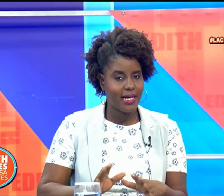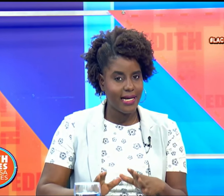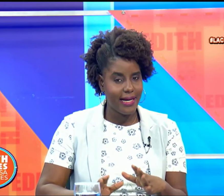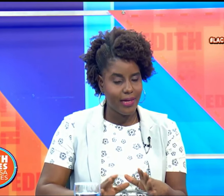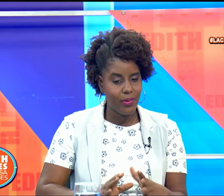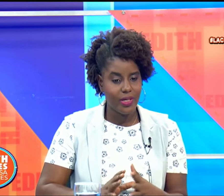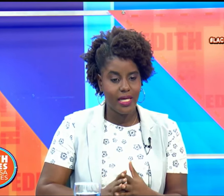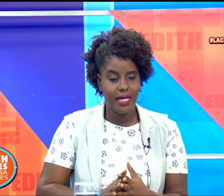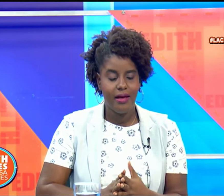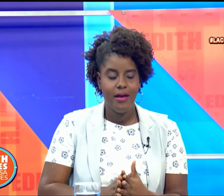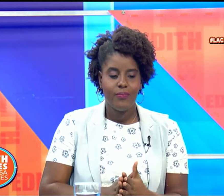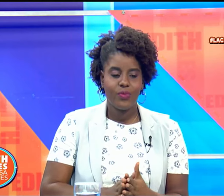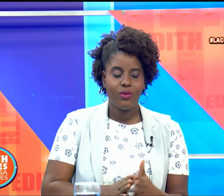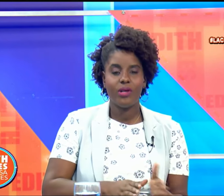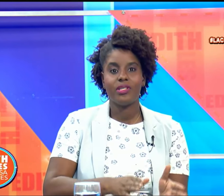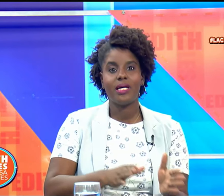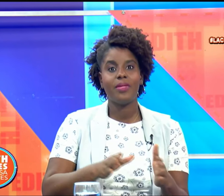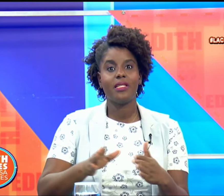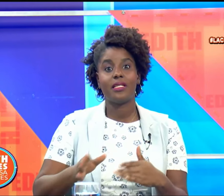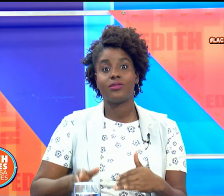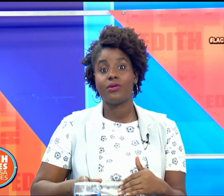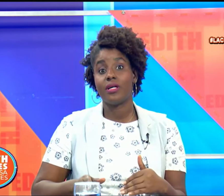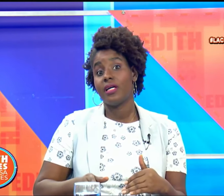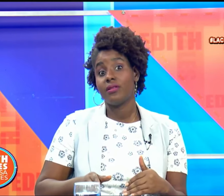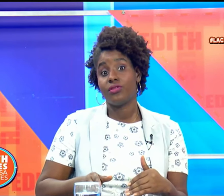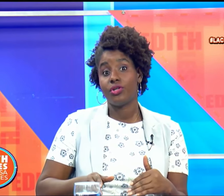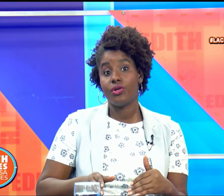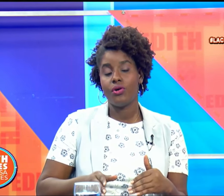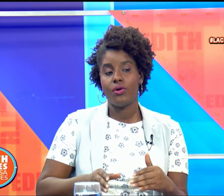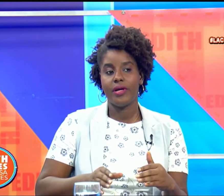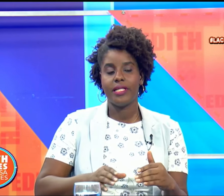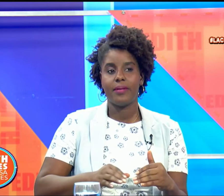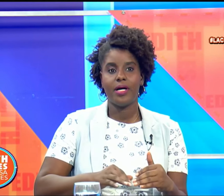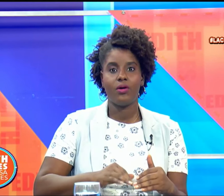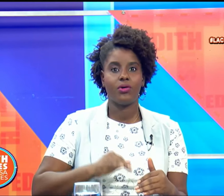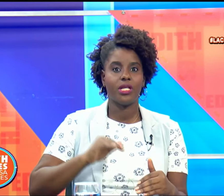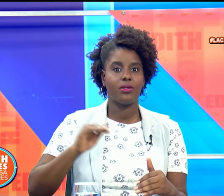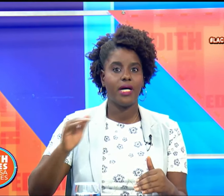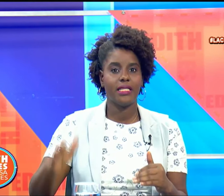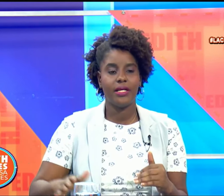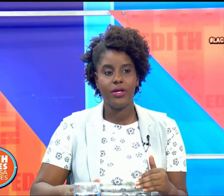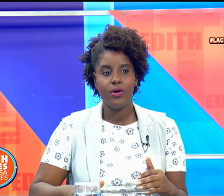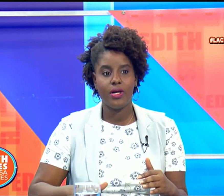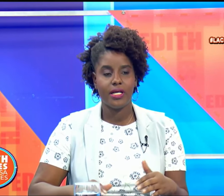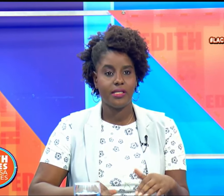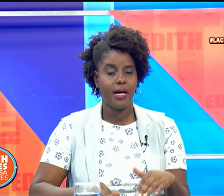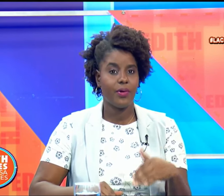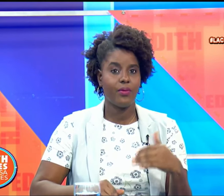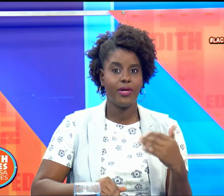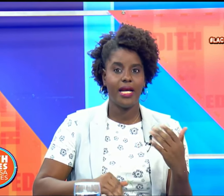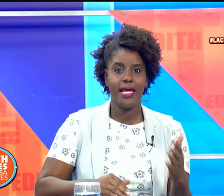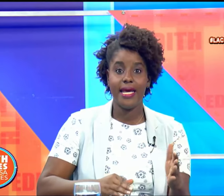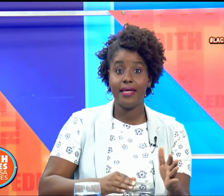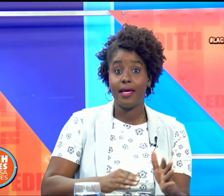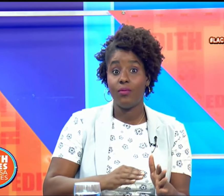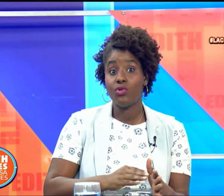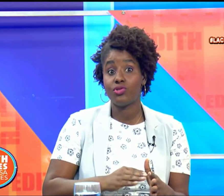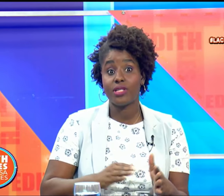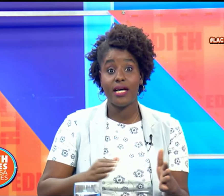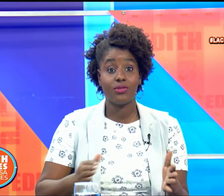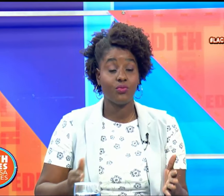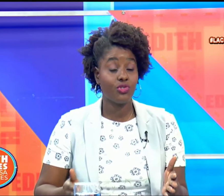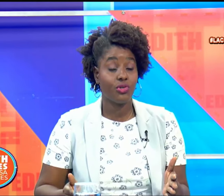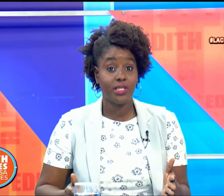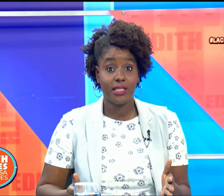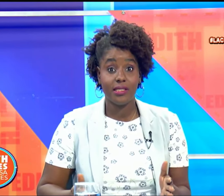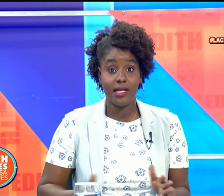cosas claras, porque cuando esta administración entró con el tema de los contratos anteriores, que se aprobó una ley, que a muchos